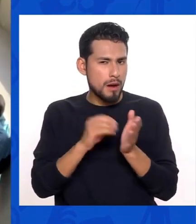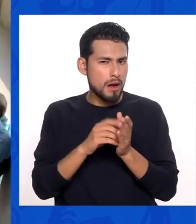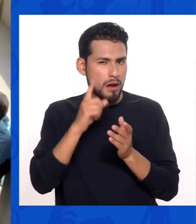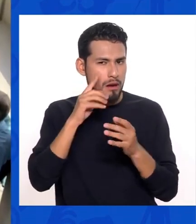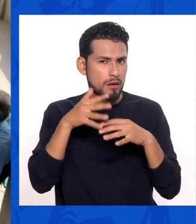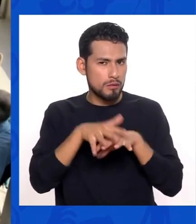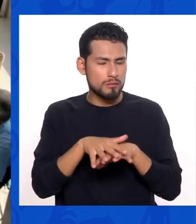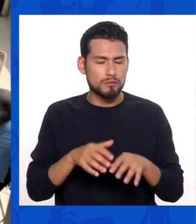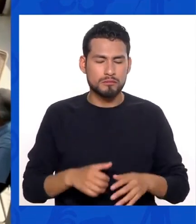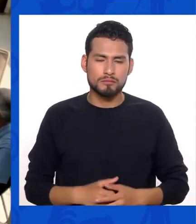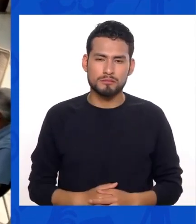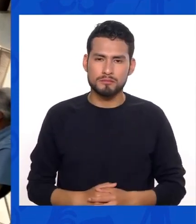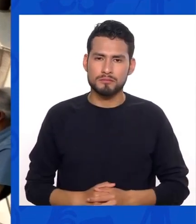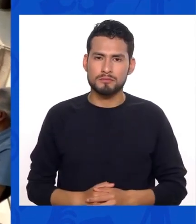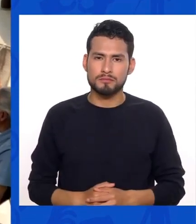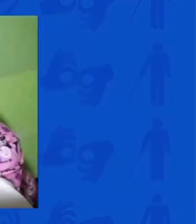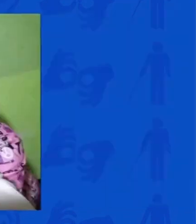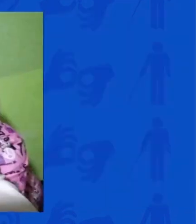más inclusivos.